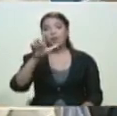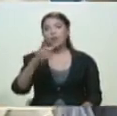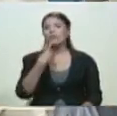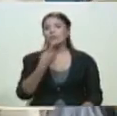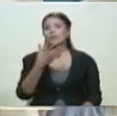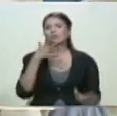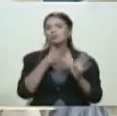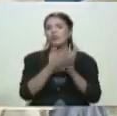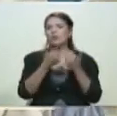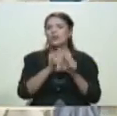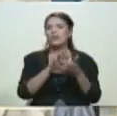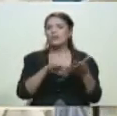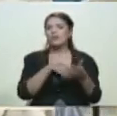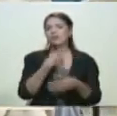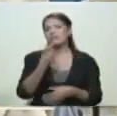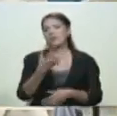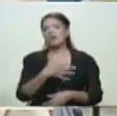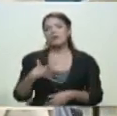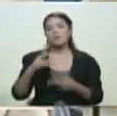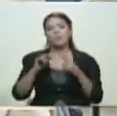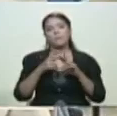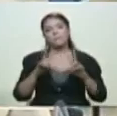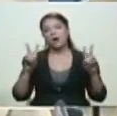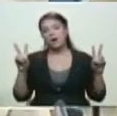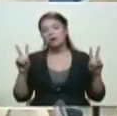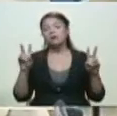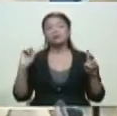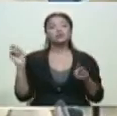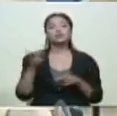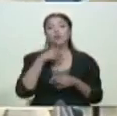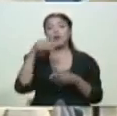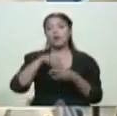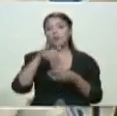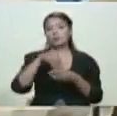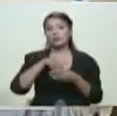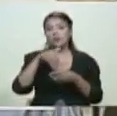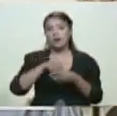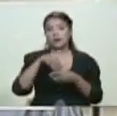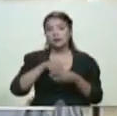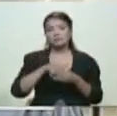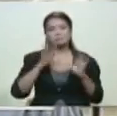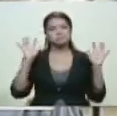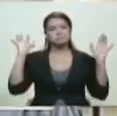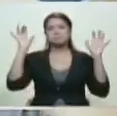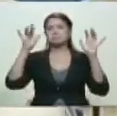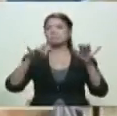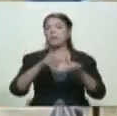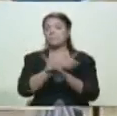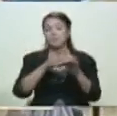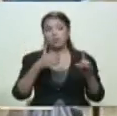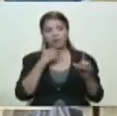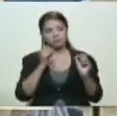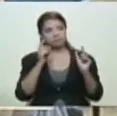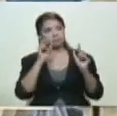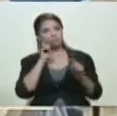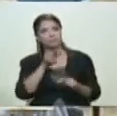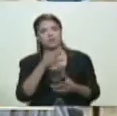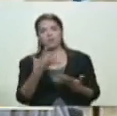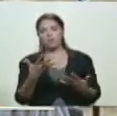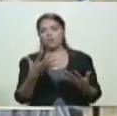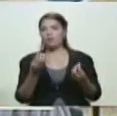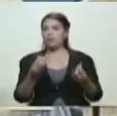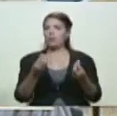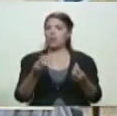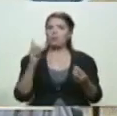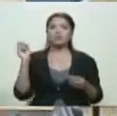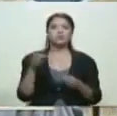la violencia? Dijo, queremos paz, y salieron a votar en masas. Pero bueno, era una cosa impresionante cómo